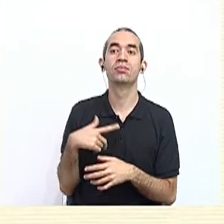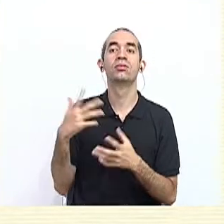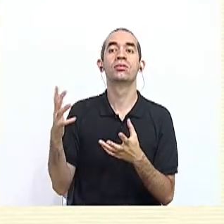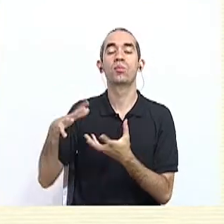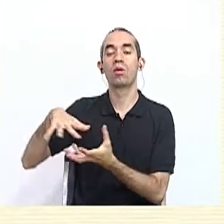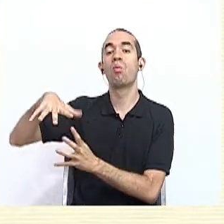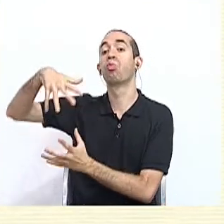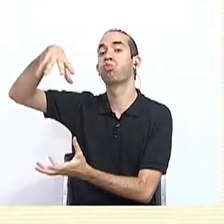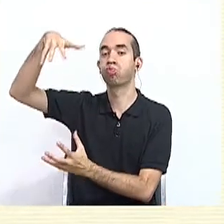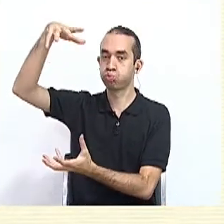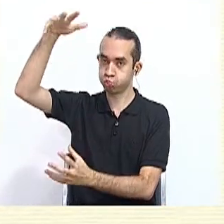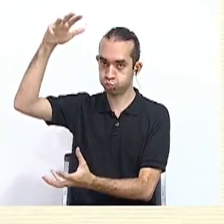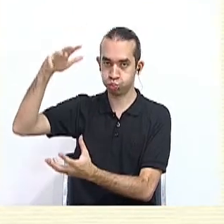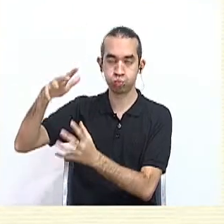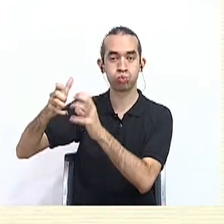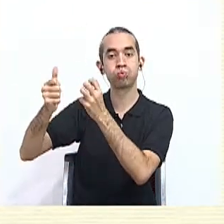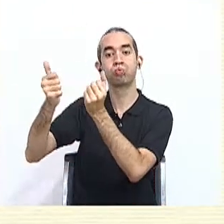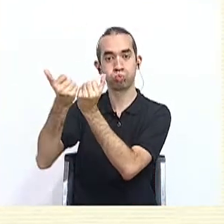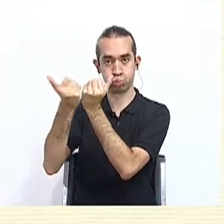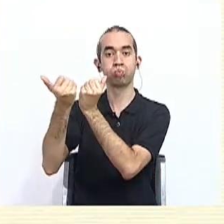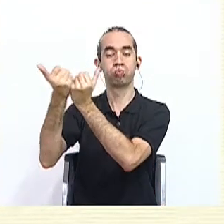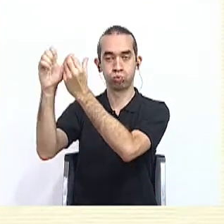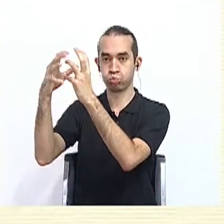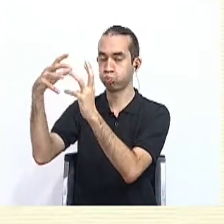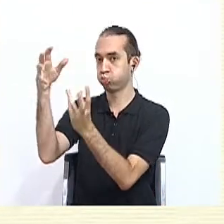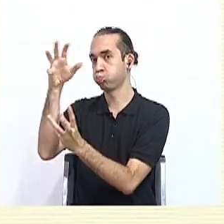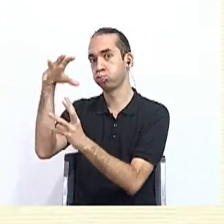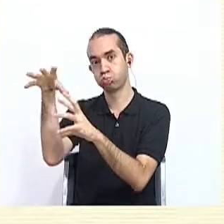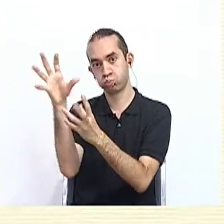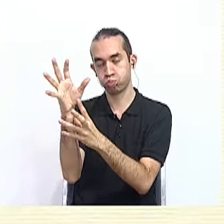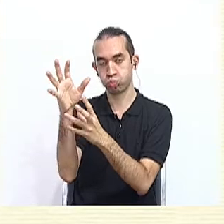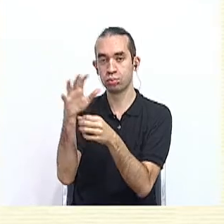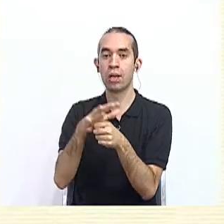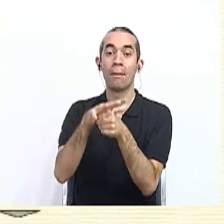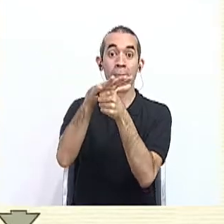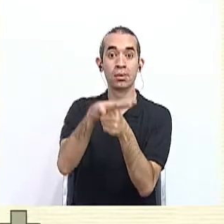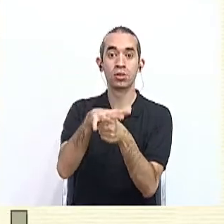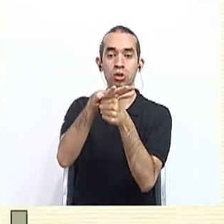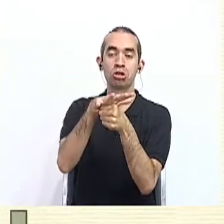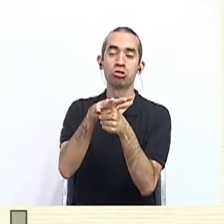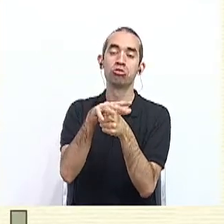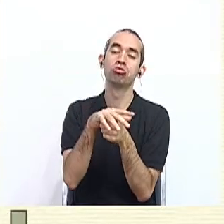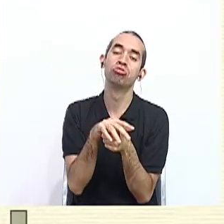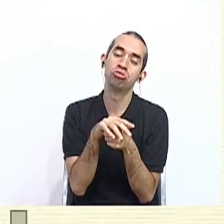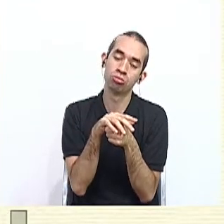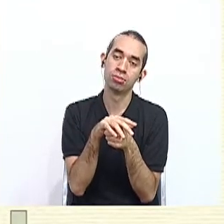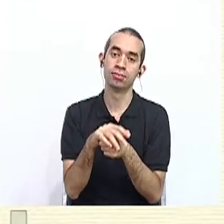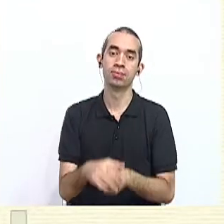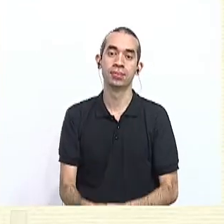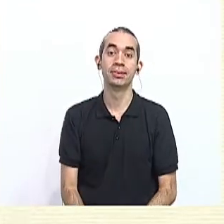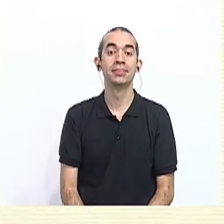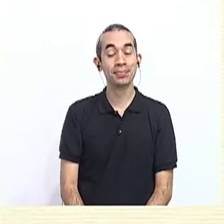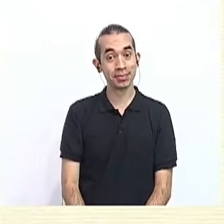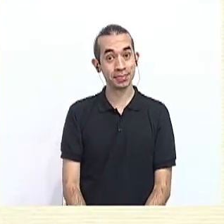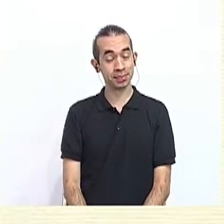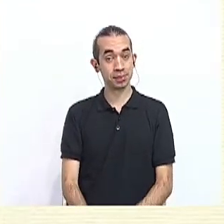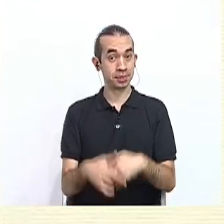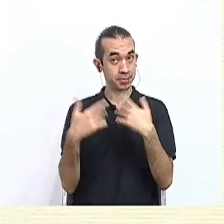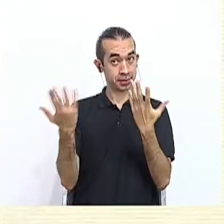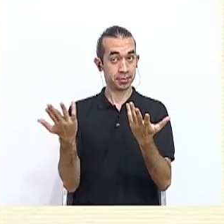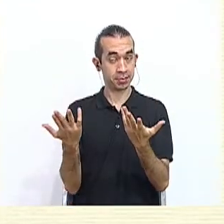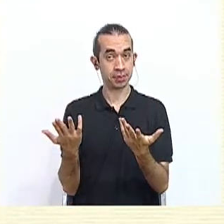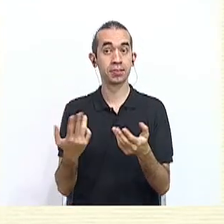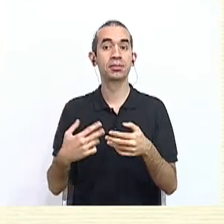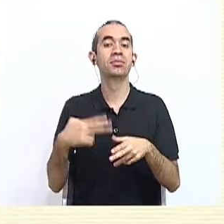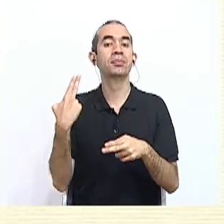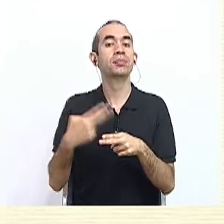volumen aumentó dentro del recipiente y la presión entonces disminuye. Esto es lo